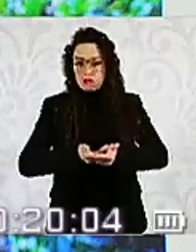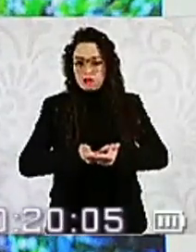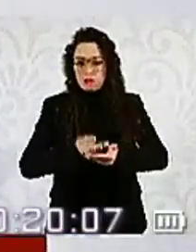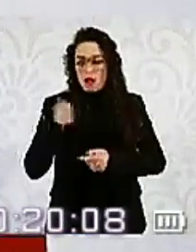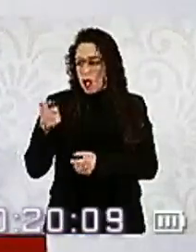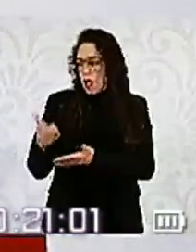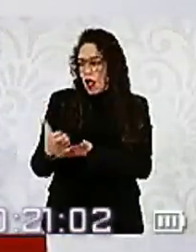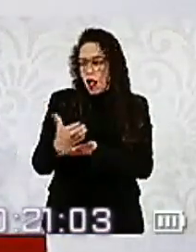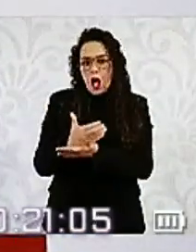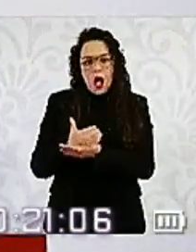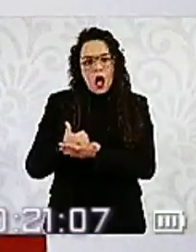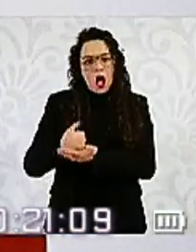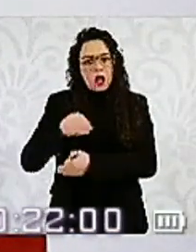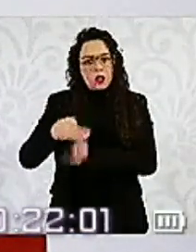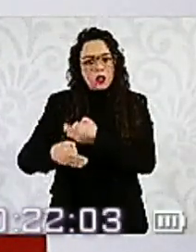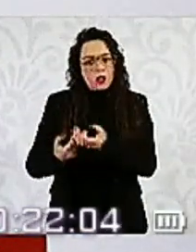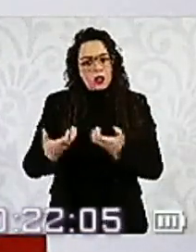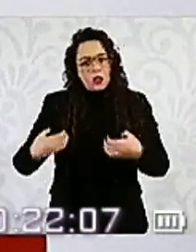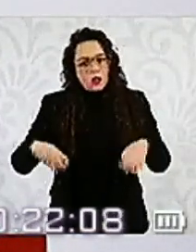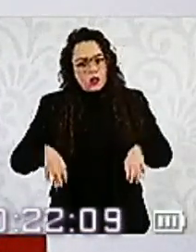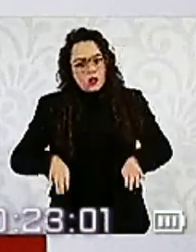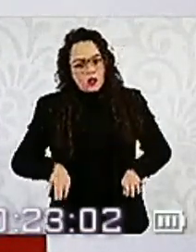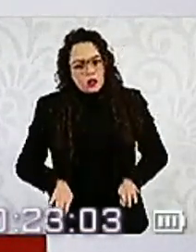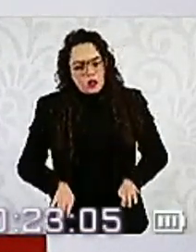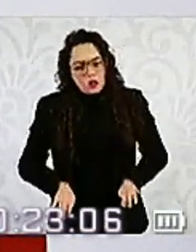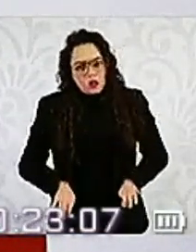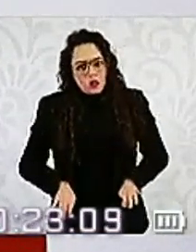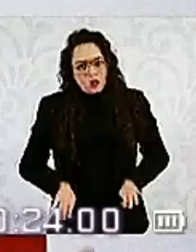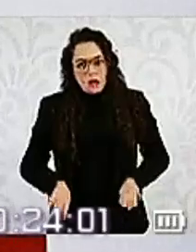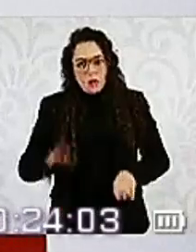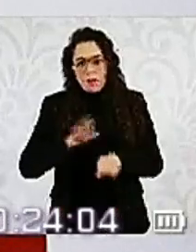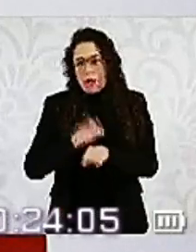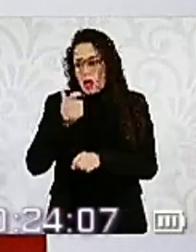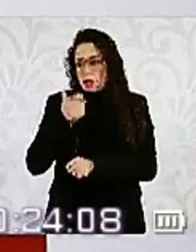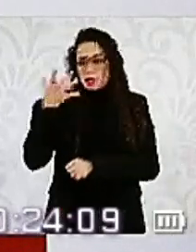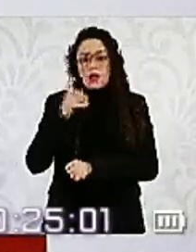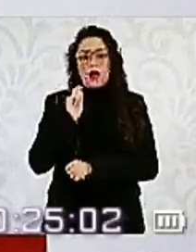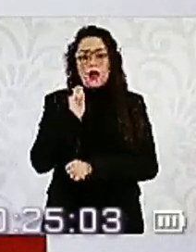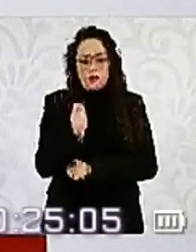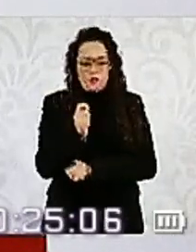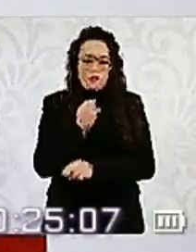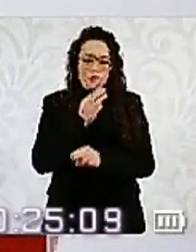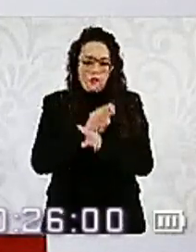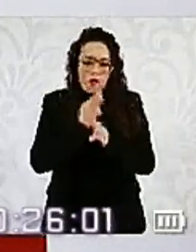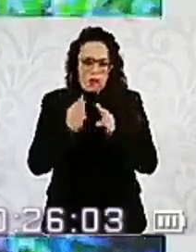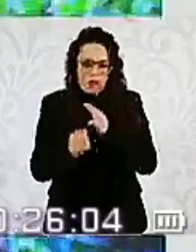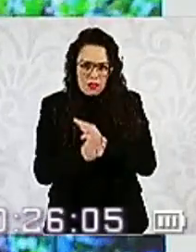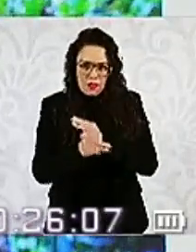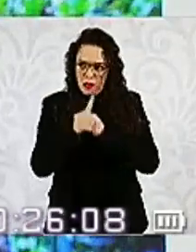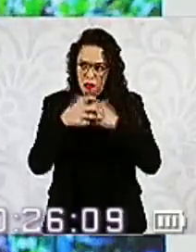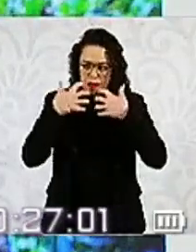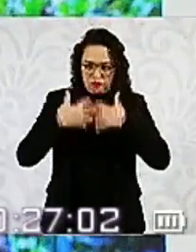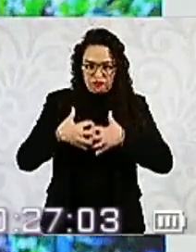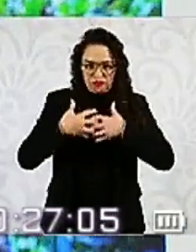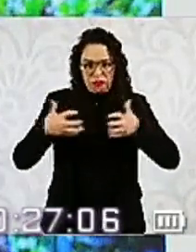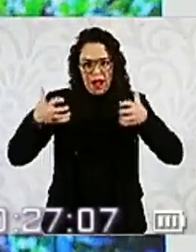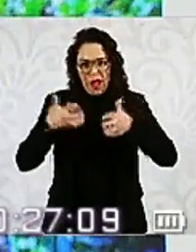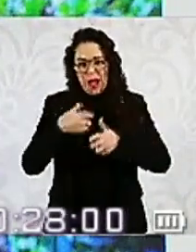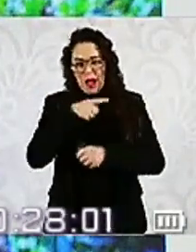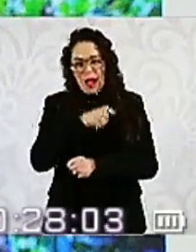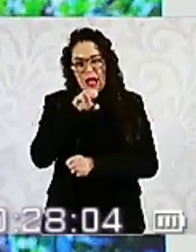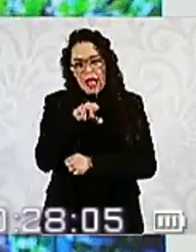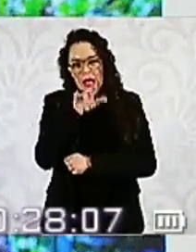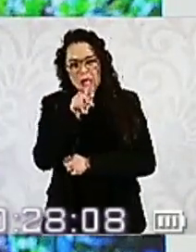la ganancia, los equipos, que son lo que realmente es más caro, que son los fabricantes, pues no tenían acceso directo,